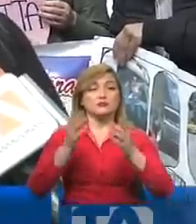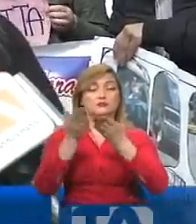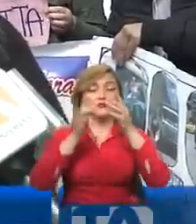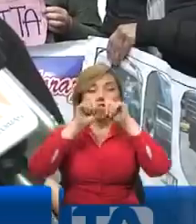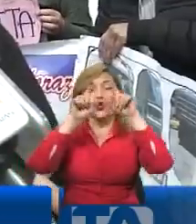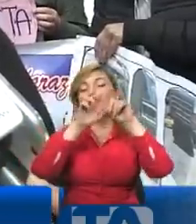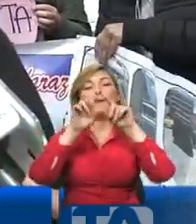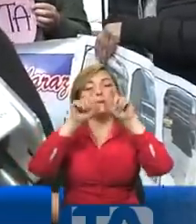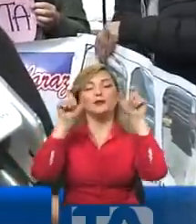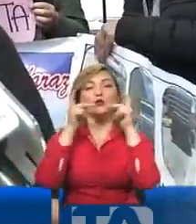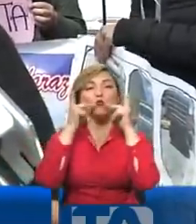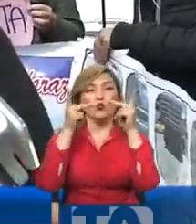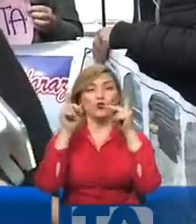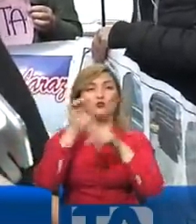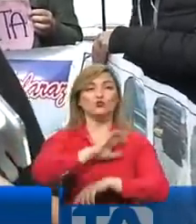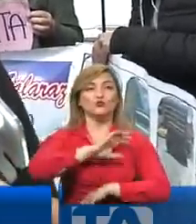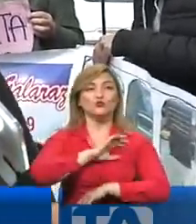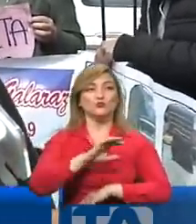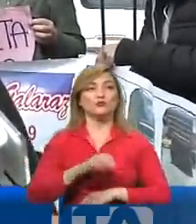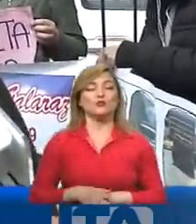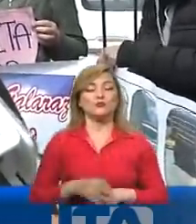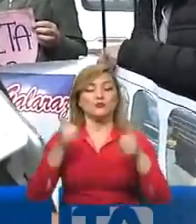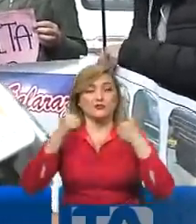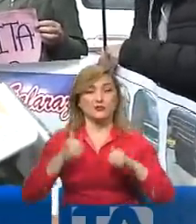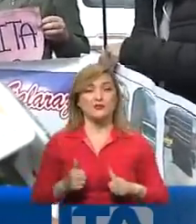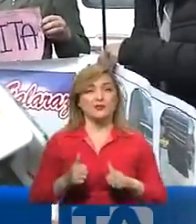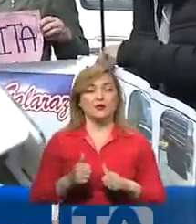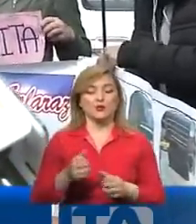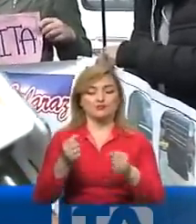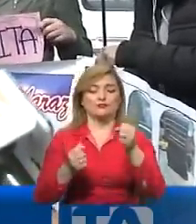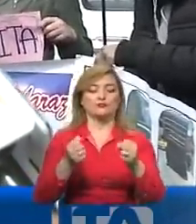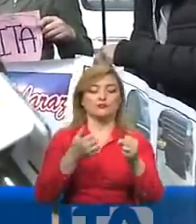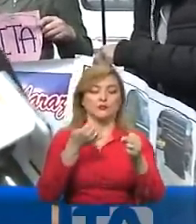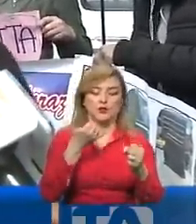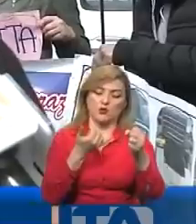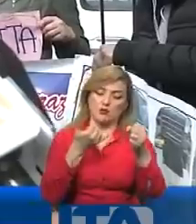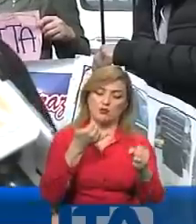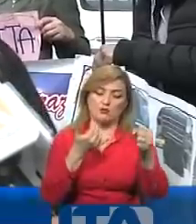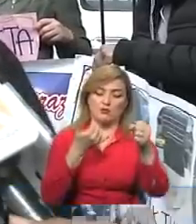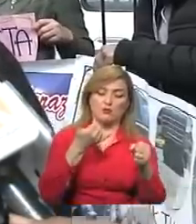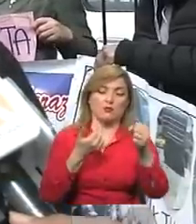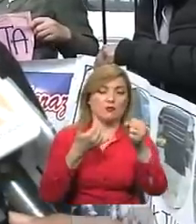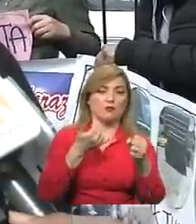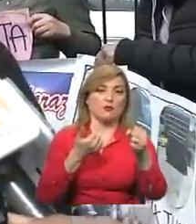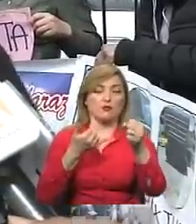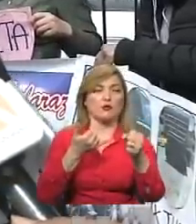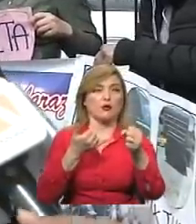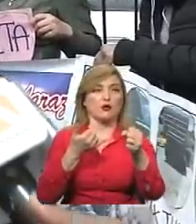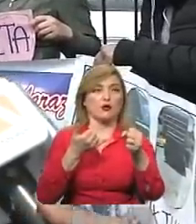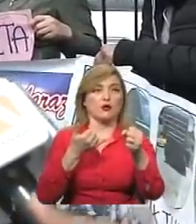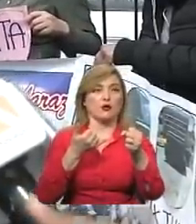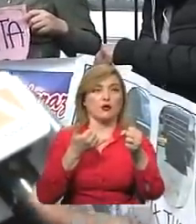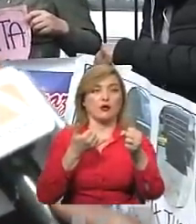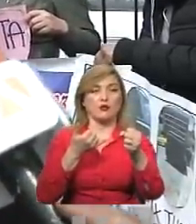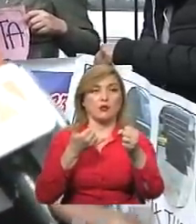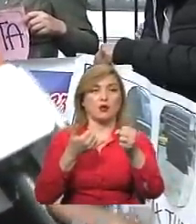público del municipio. Él atropella a mi abuelita por bajar en el celular. No se da cuenta que la parte de atrás del vehículo se sube a